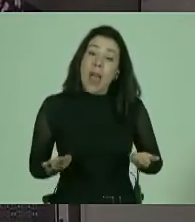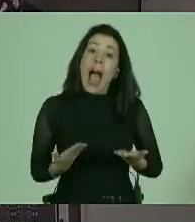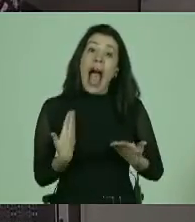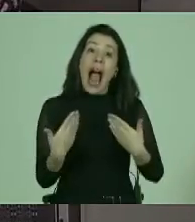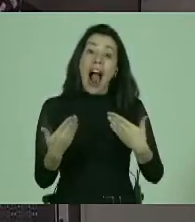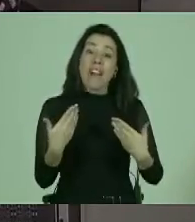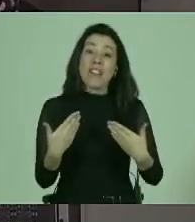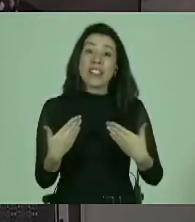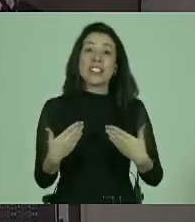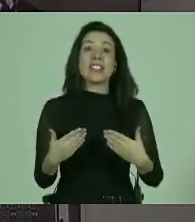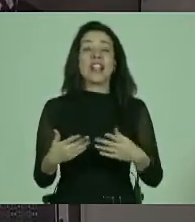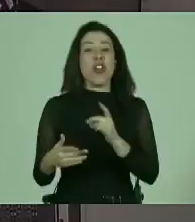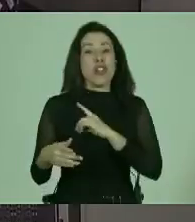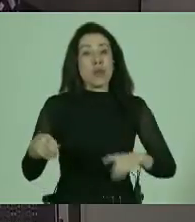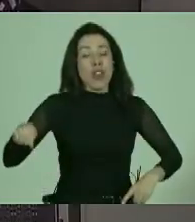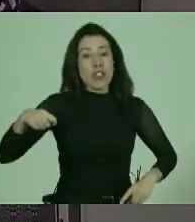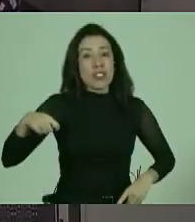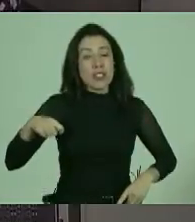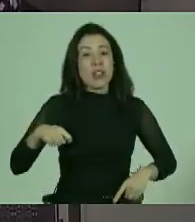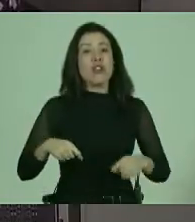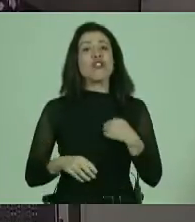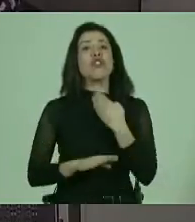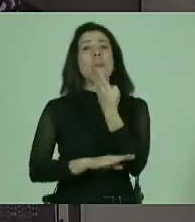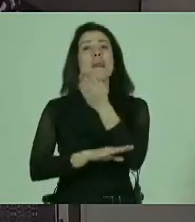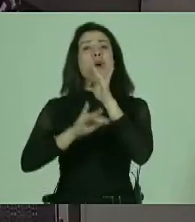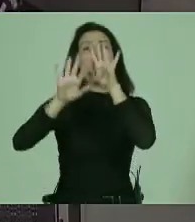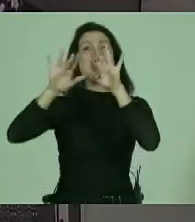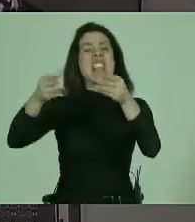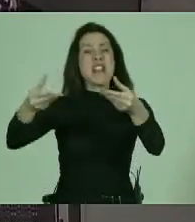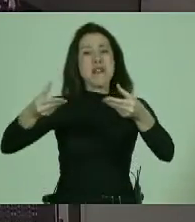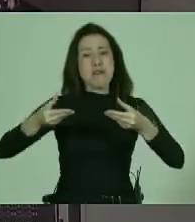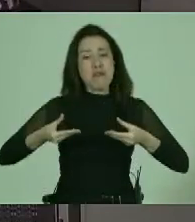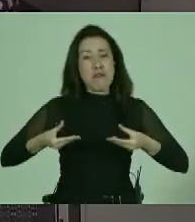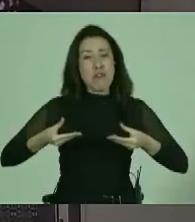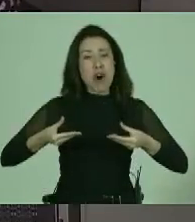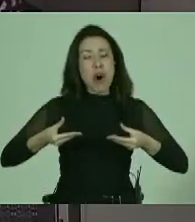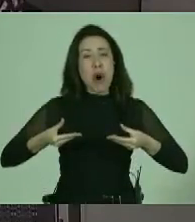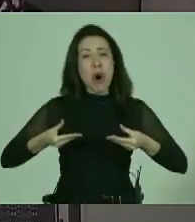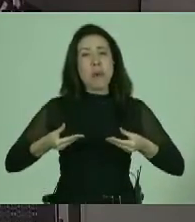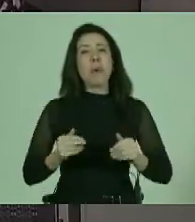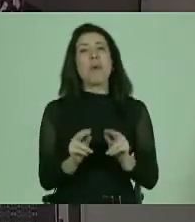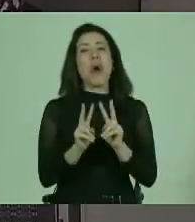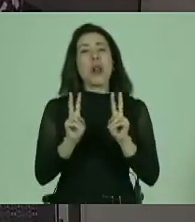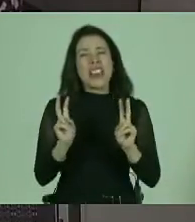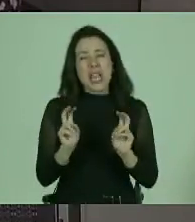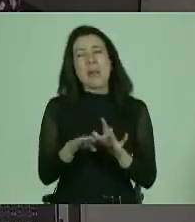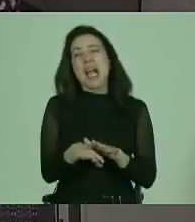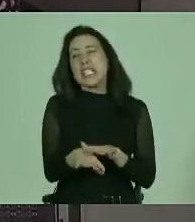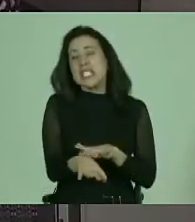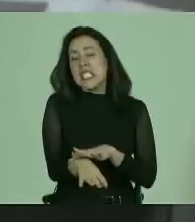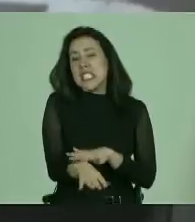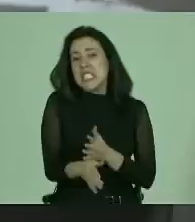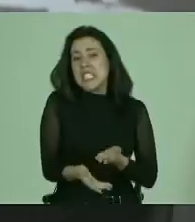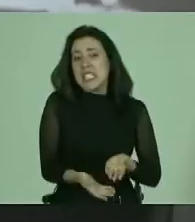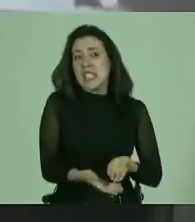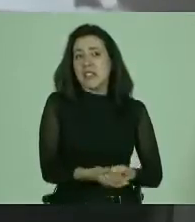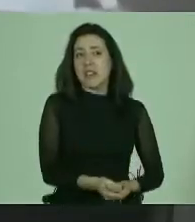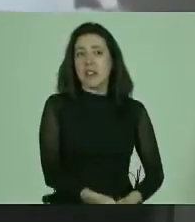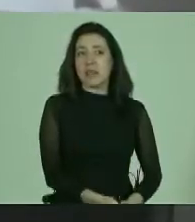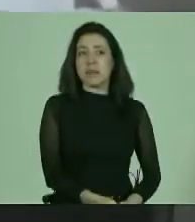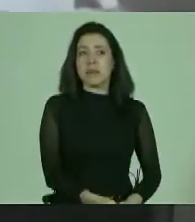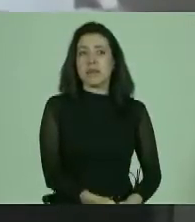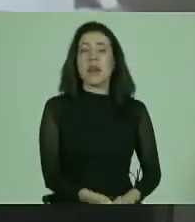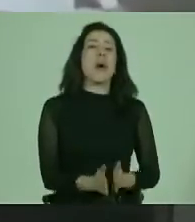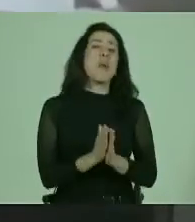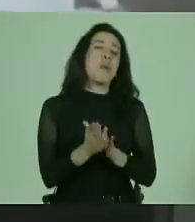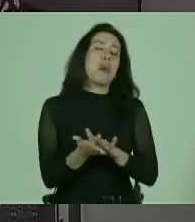veces los legisladores en mi país decían bueno es que cuando pedimos un informe siempre nos vienen sobre todo si son temas sensibles de que